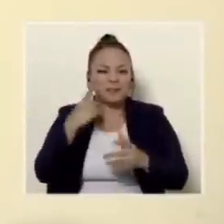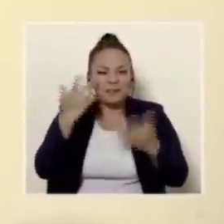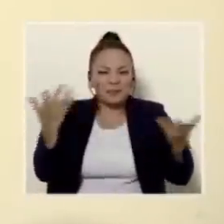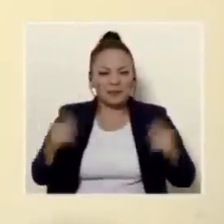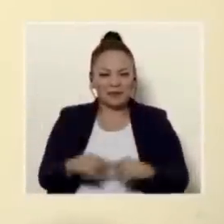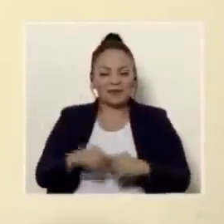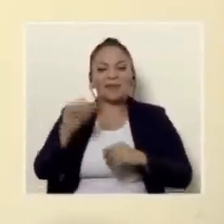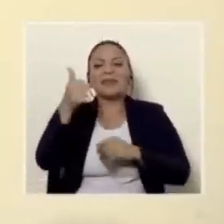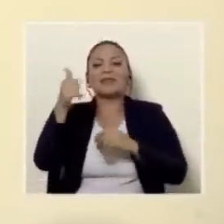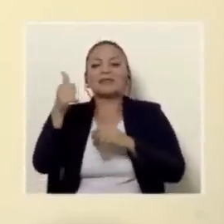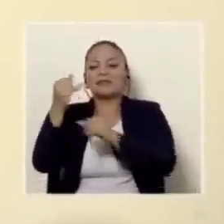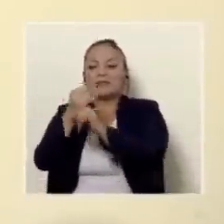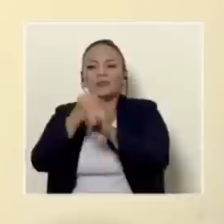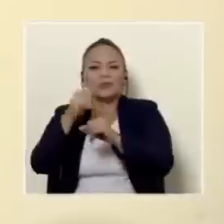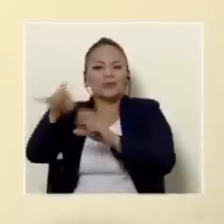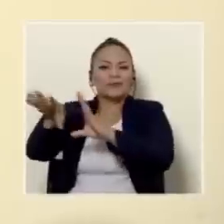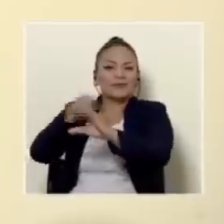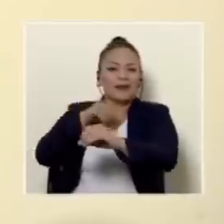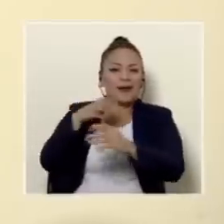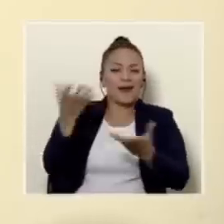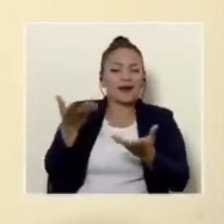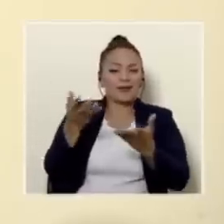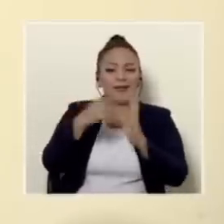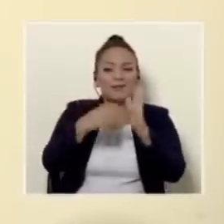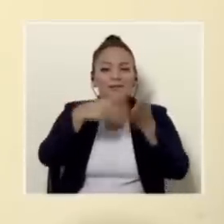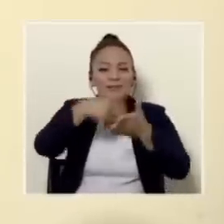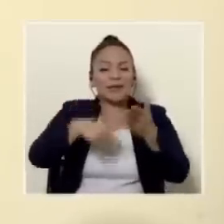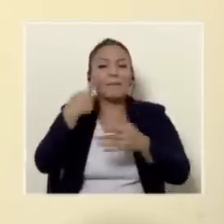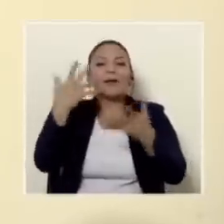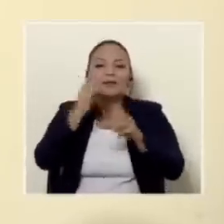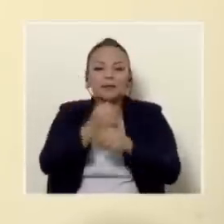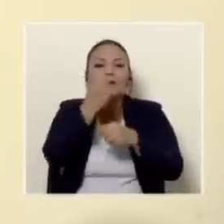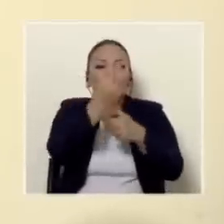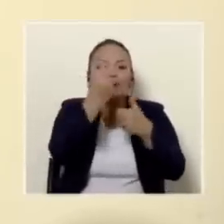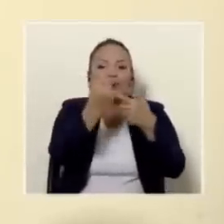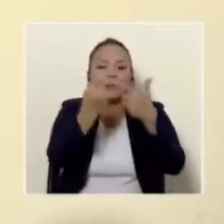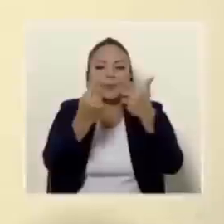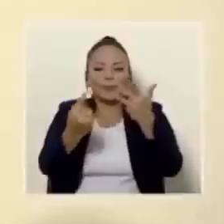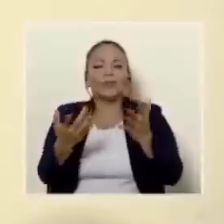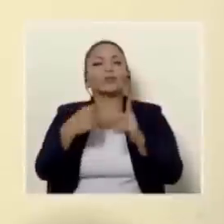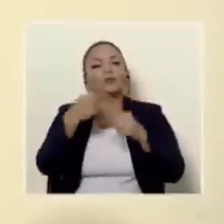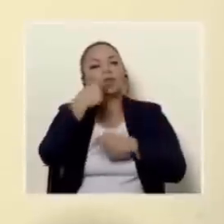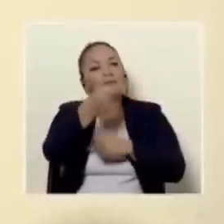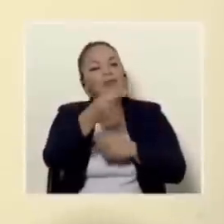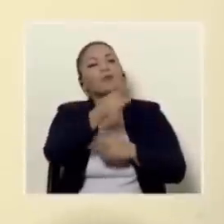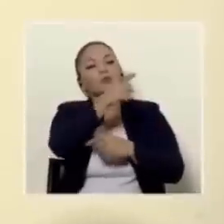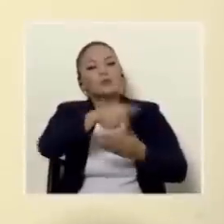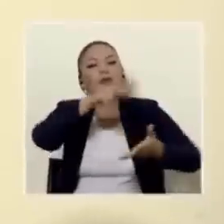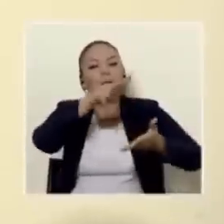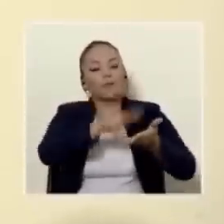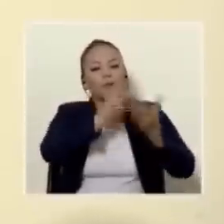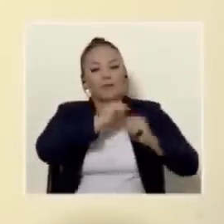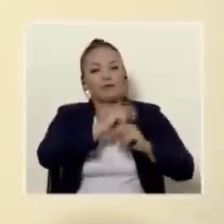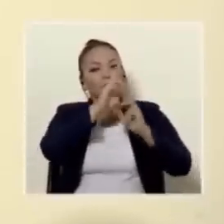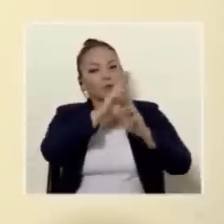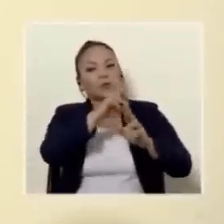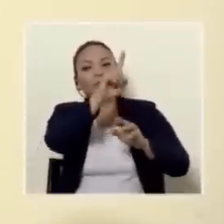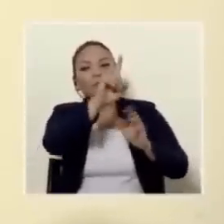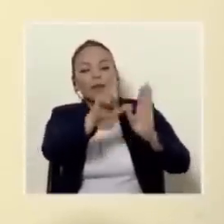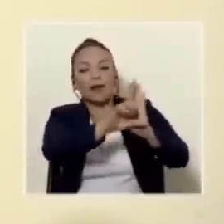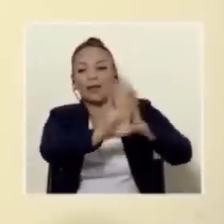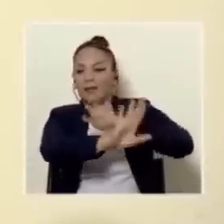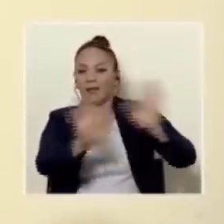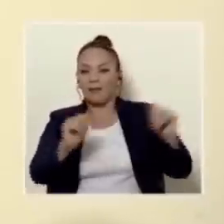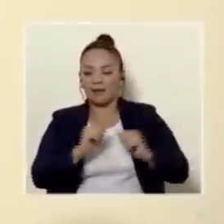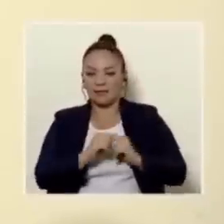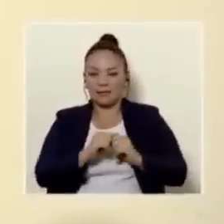si hay que sacar a 10 instituciones de la regla fiscal? Aprueben respetuosamente esta, que es una sola ley y que dice